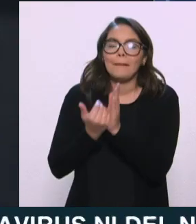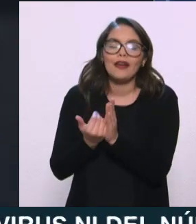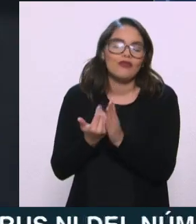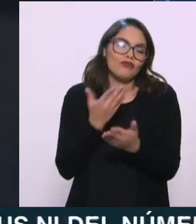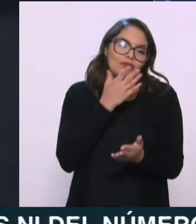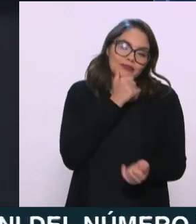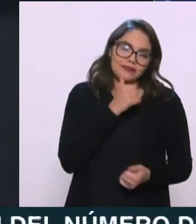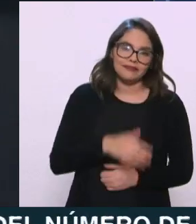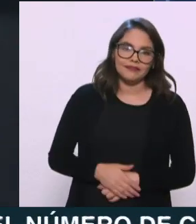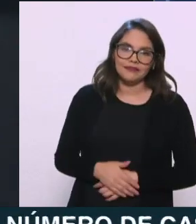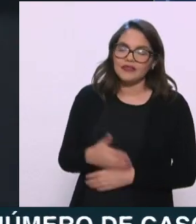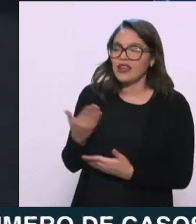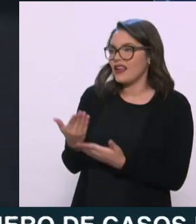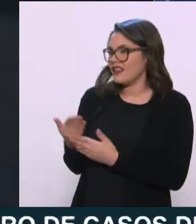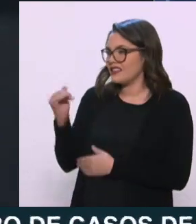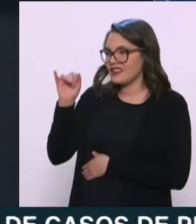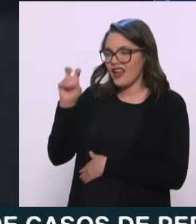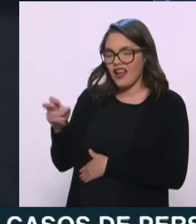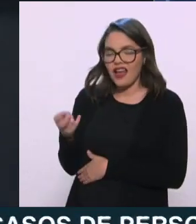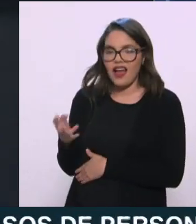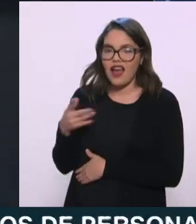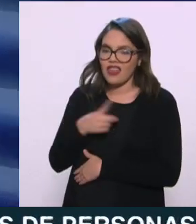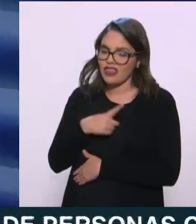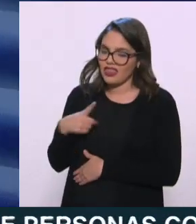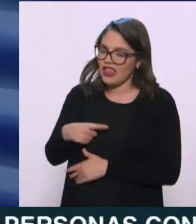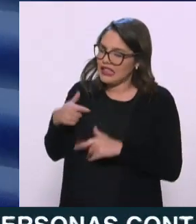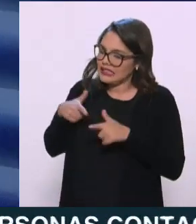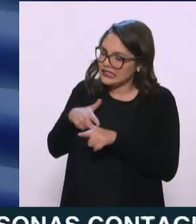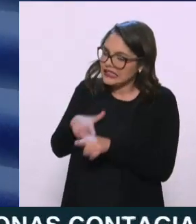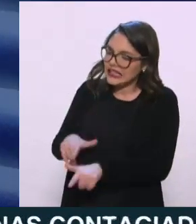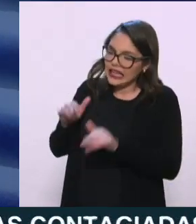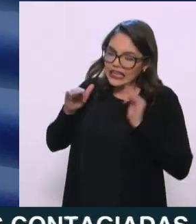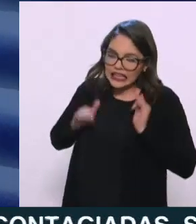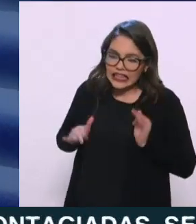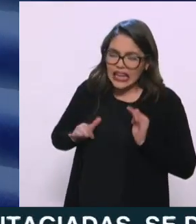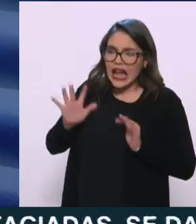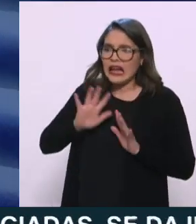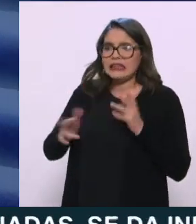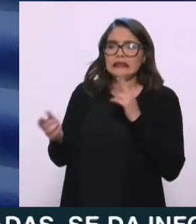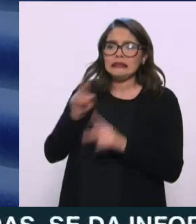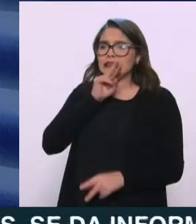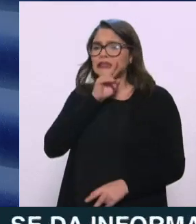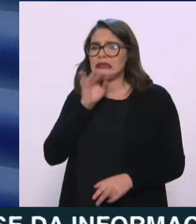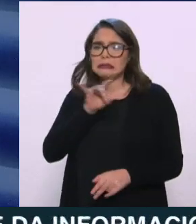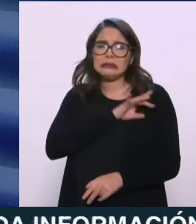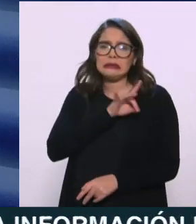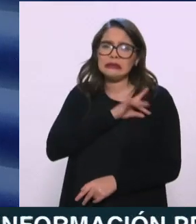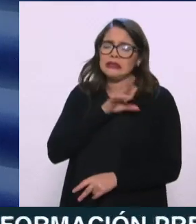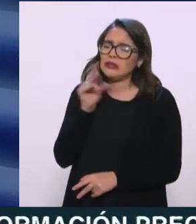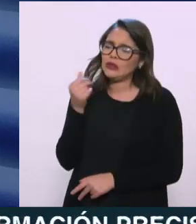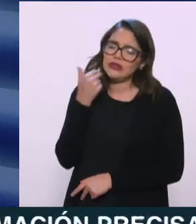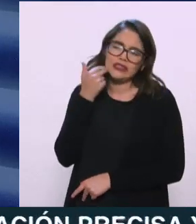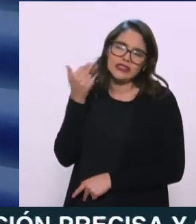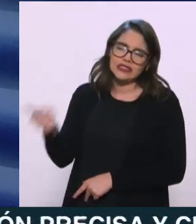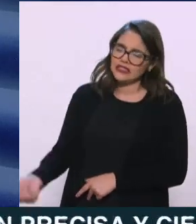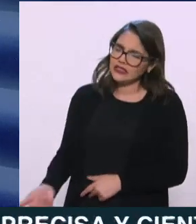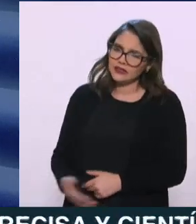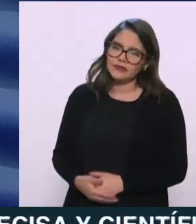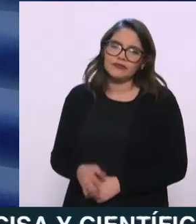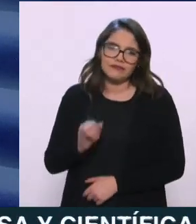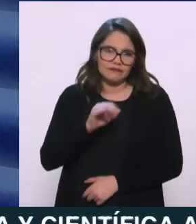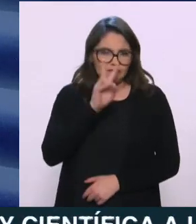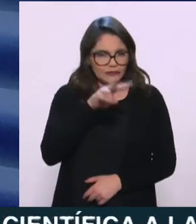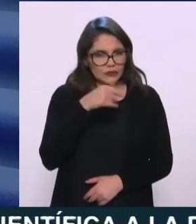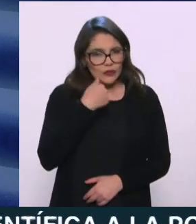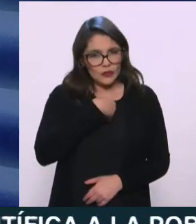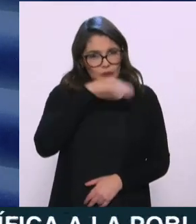calma, ninguna respuesta que provenga del pánico puede ser buena. Claro, no, ninguna. No. Mantenemos la calma, tranquilos. Y seguir todas las recomendaciones. Yo